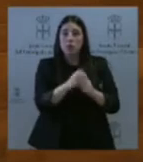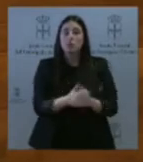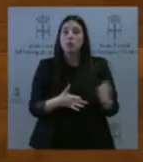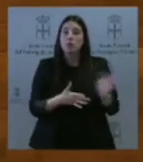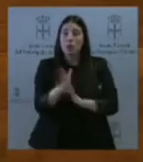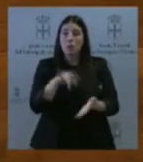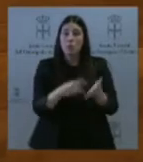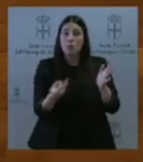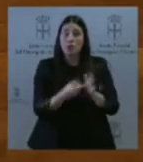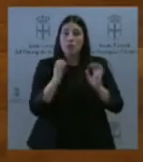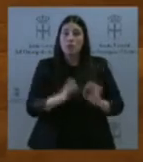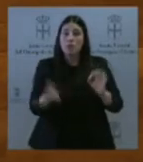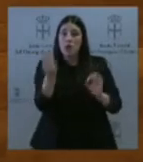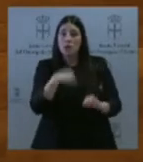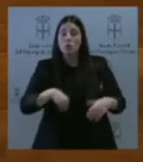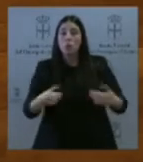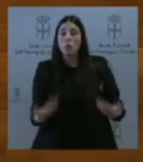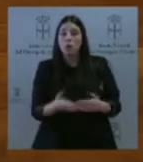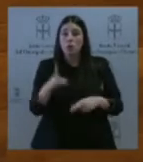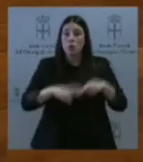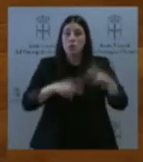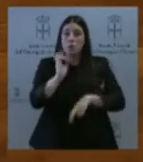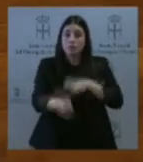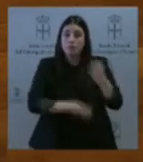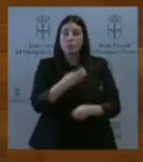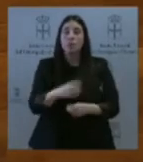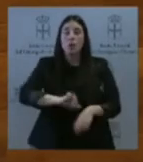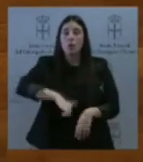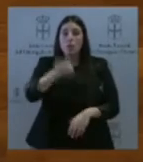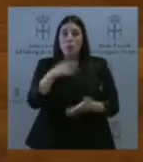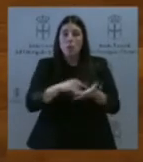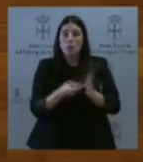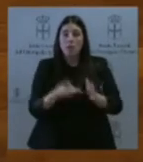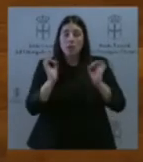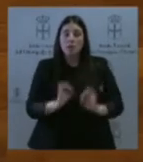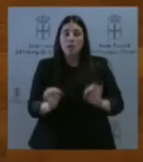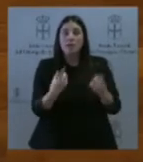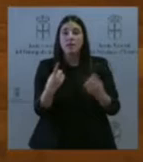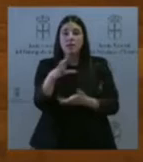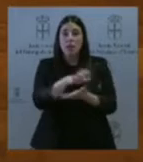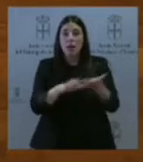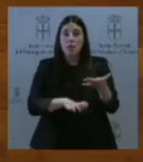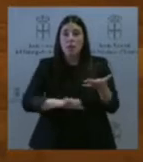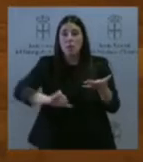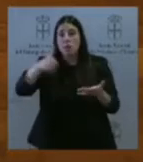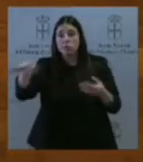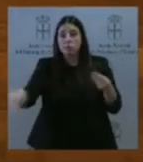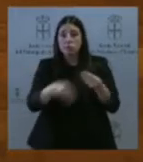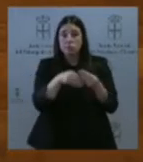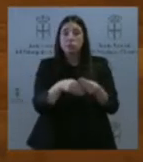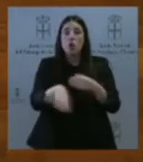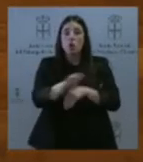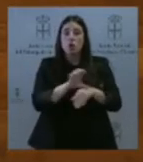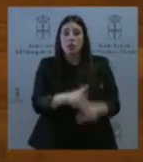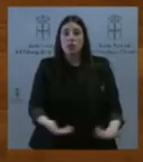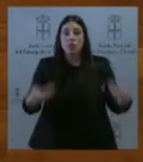rehabilitación. La aprobación de estos planes especiales va a precisar de un informe favorable de la Consellería competente en materia de cultura. Yo soy la consellera